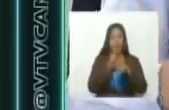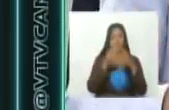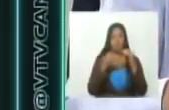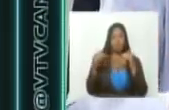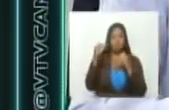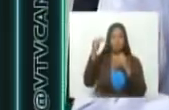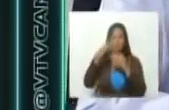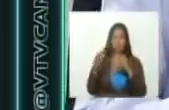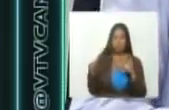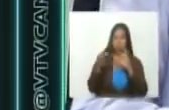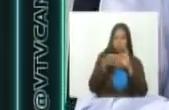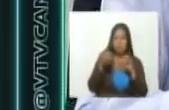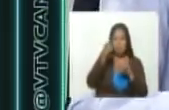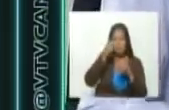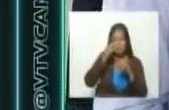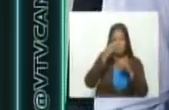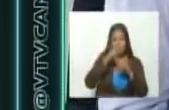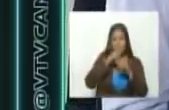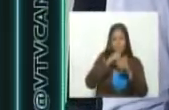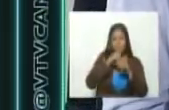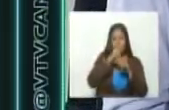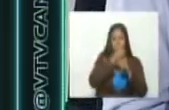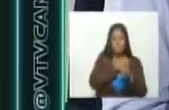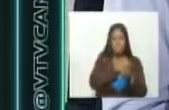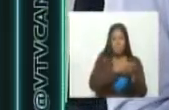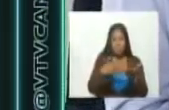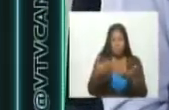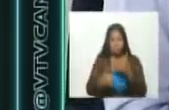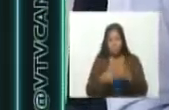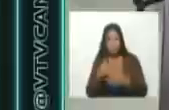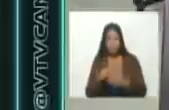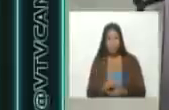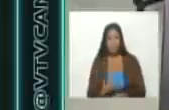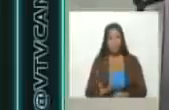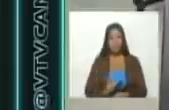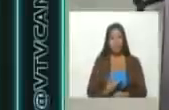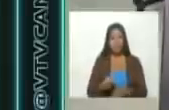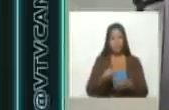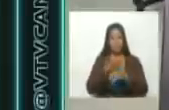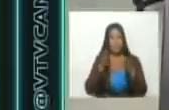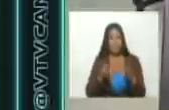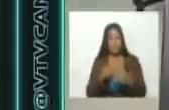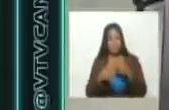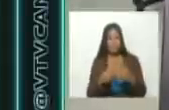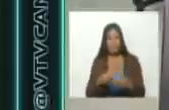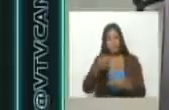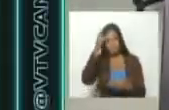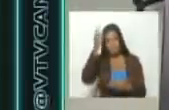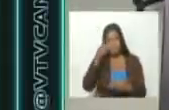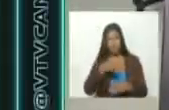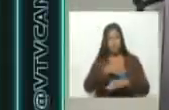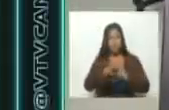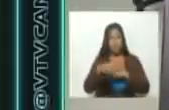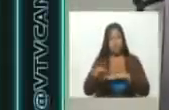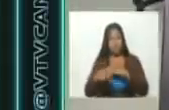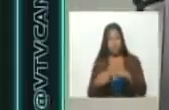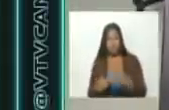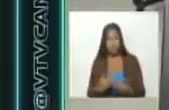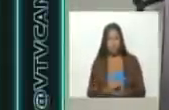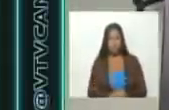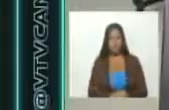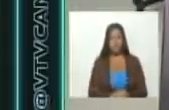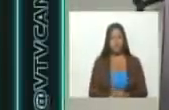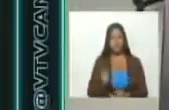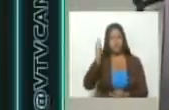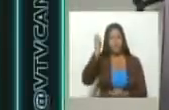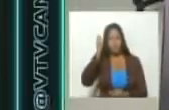allí enlazando con millones y millones de compañeros. Evaluación de los alcaldes, gobernadores, concejales municipales y